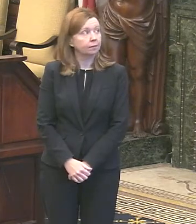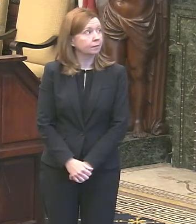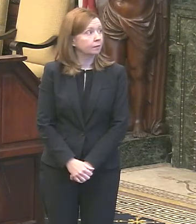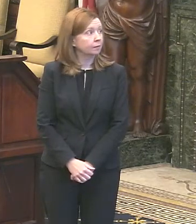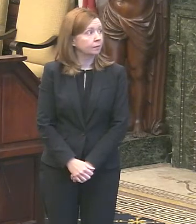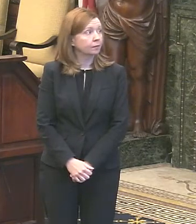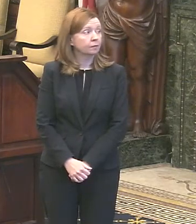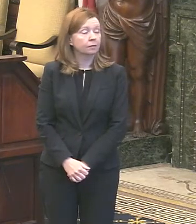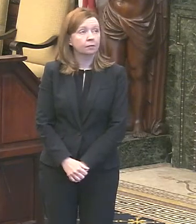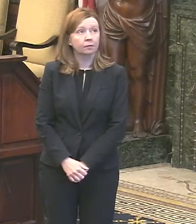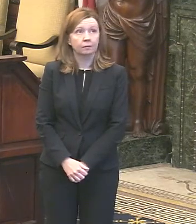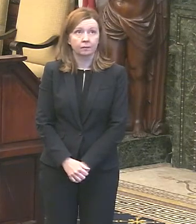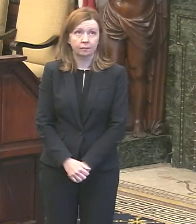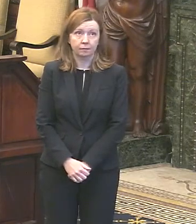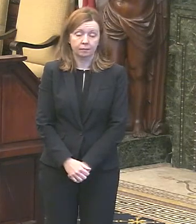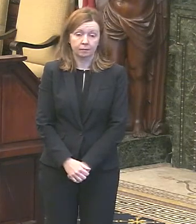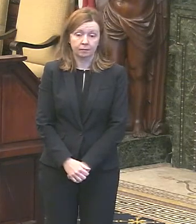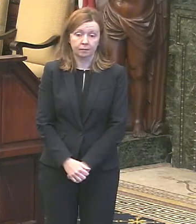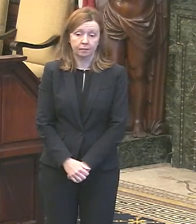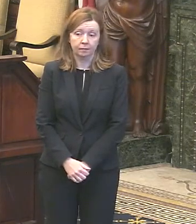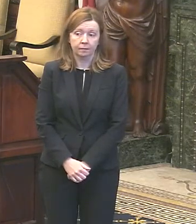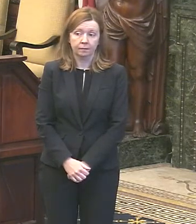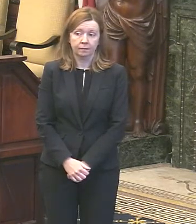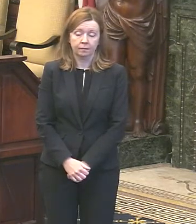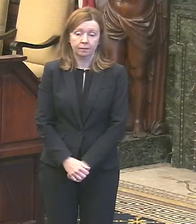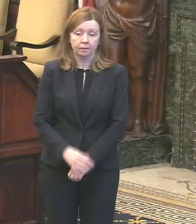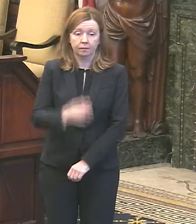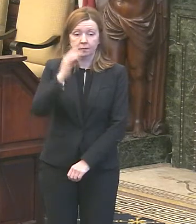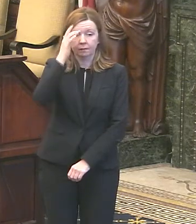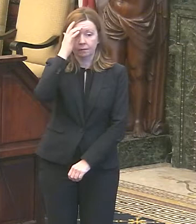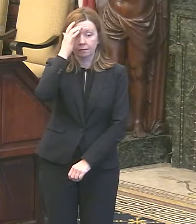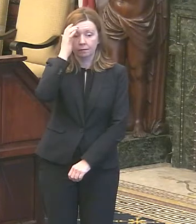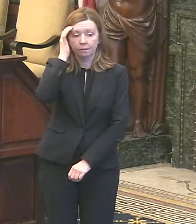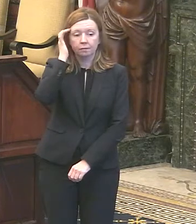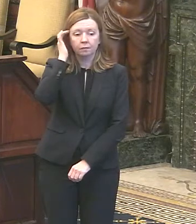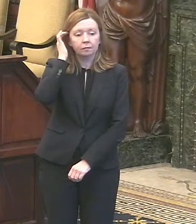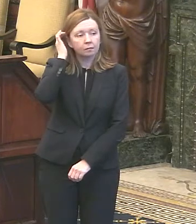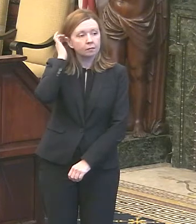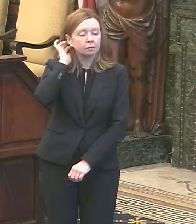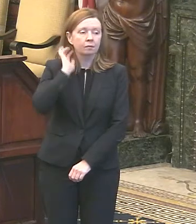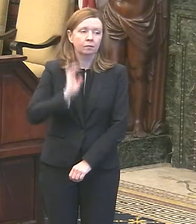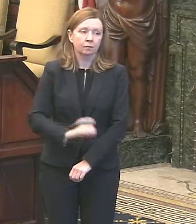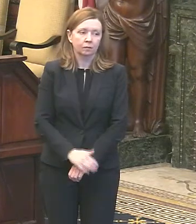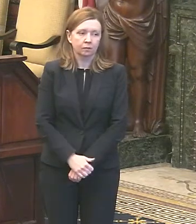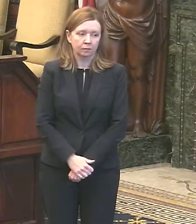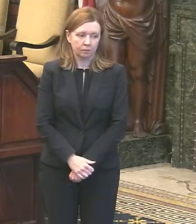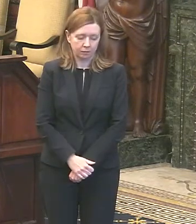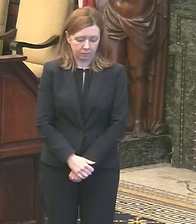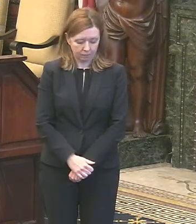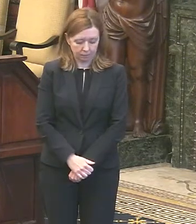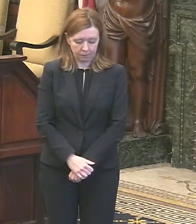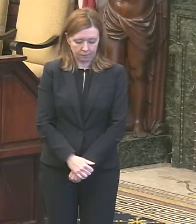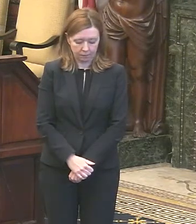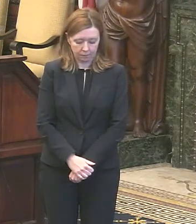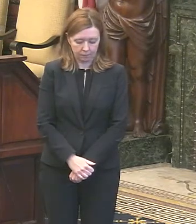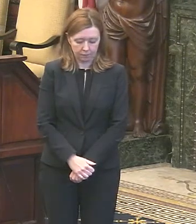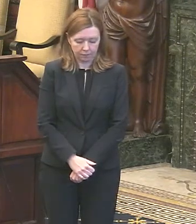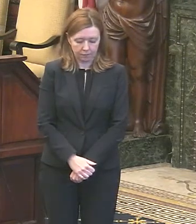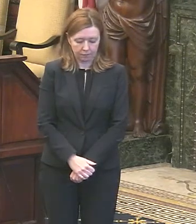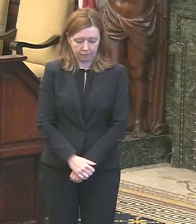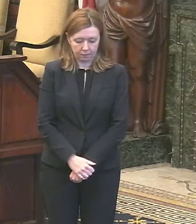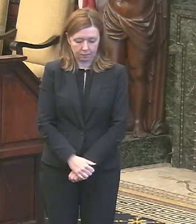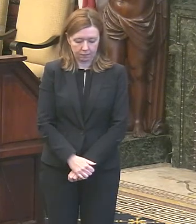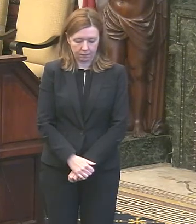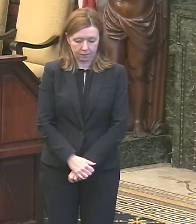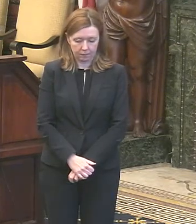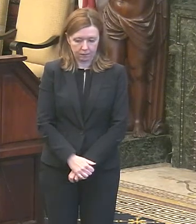& Johnson por toda la controversia que ha pasado y después el hecho de que obviamente pausaron el uso de la vacuna y ahora lo van a volver